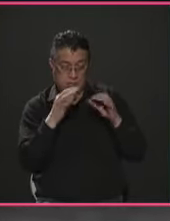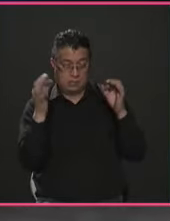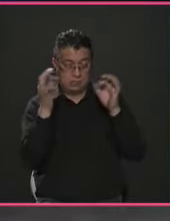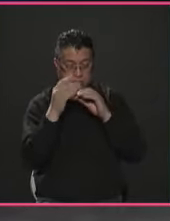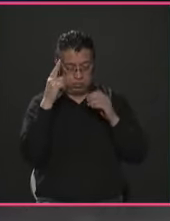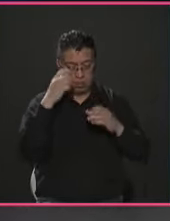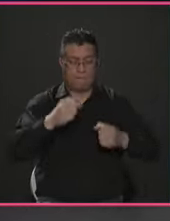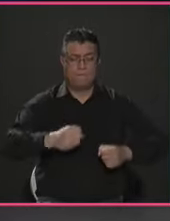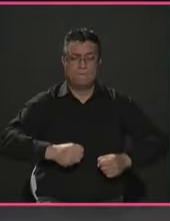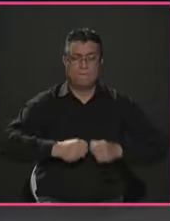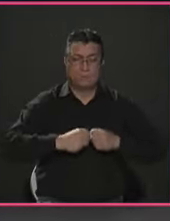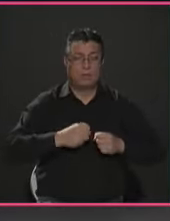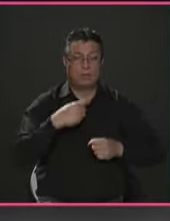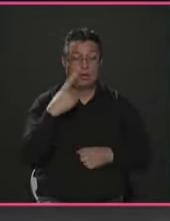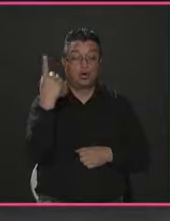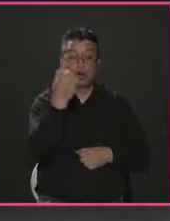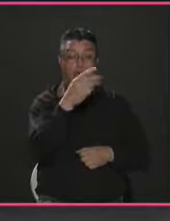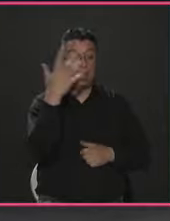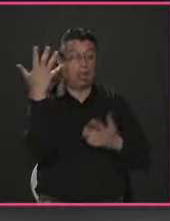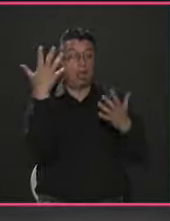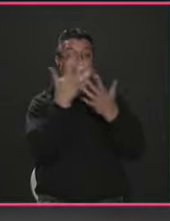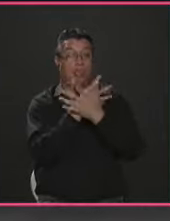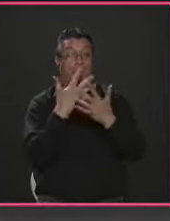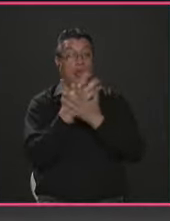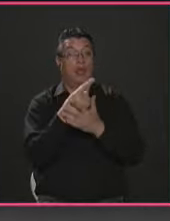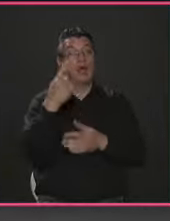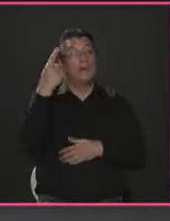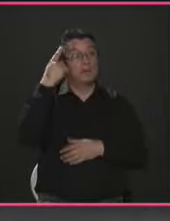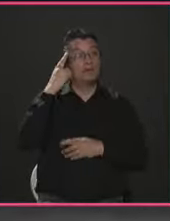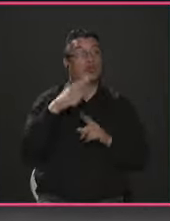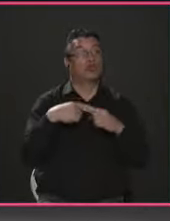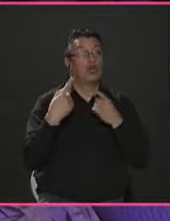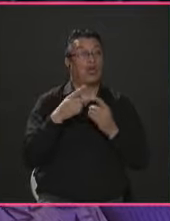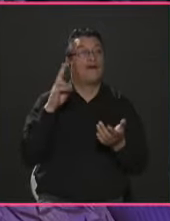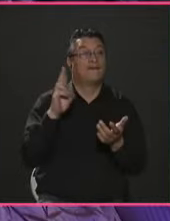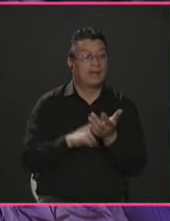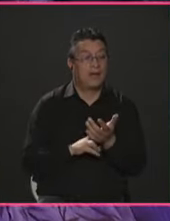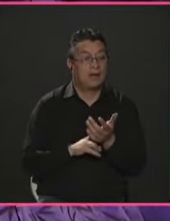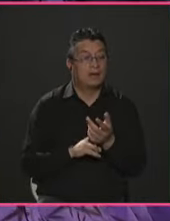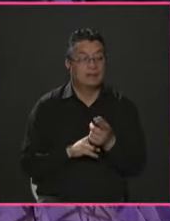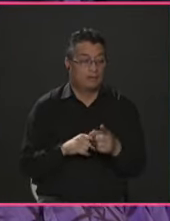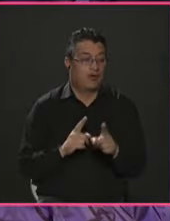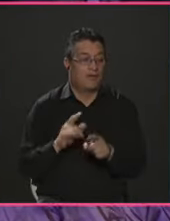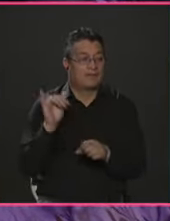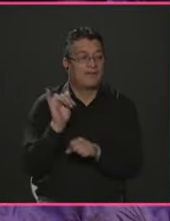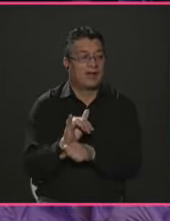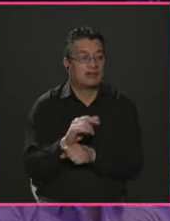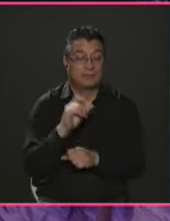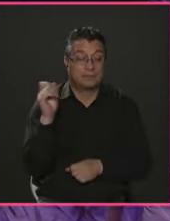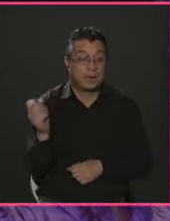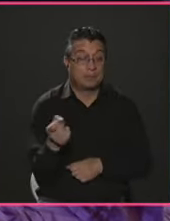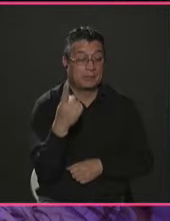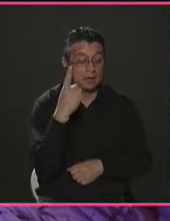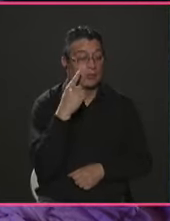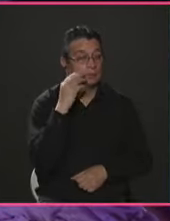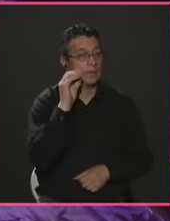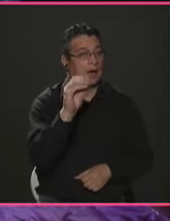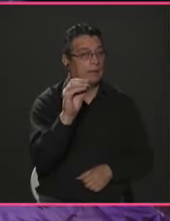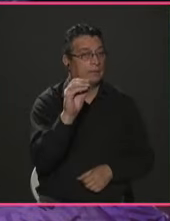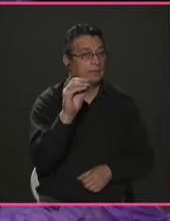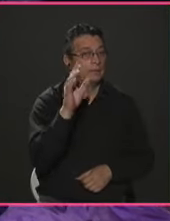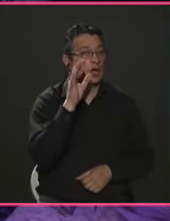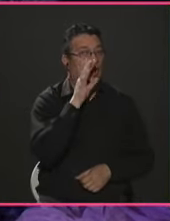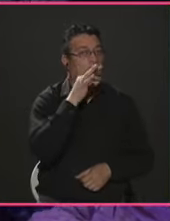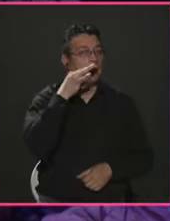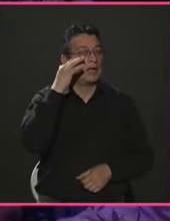consistentemente que nadie lo notó se pensó que era todo real pero en realidad era falso cierto entonces ahí tenemos el primer la primera luz amarilla digamos parece los